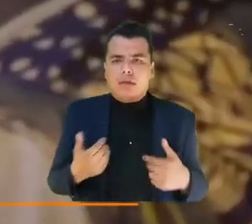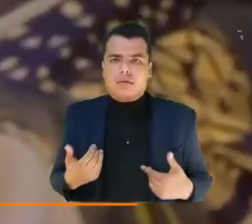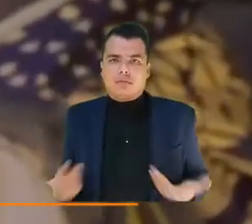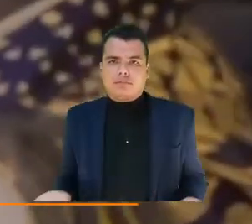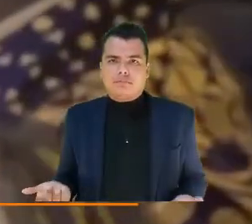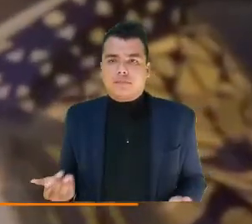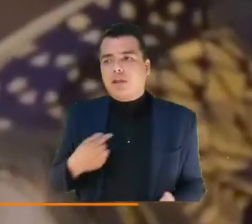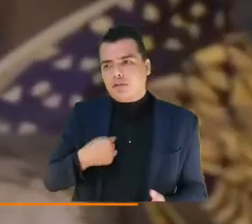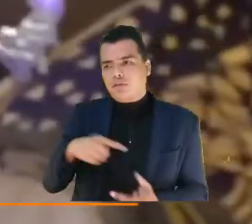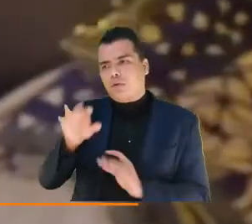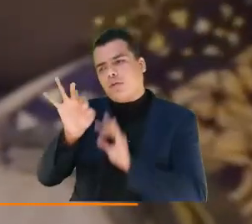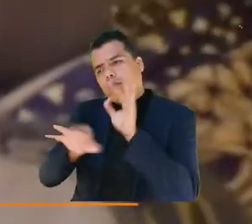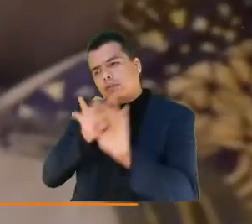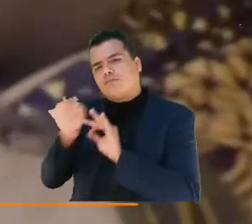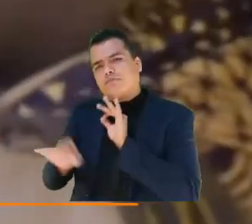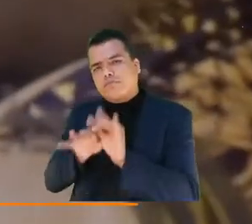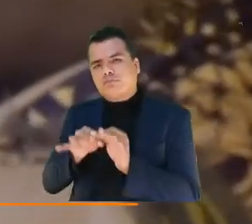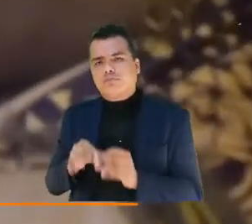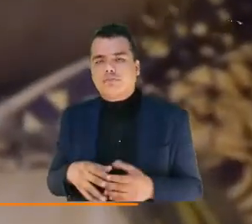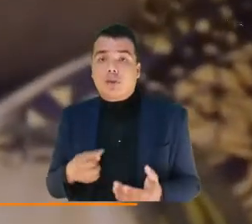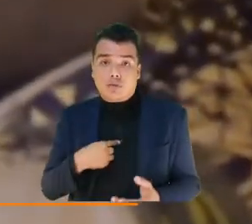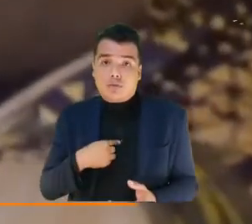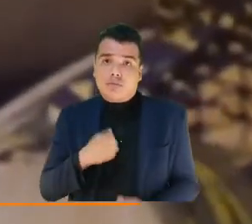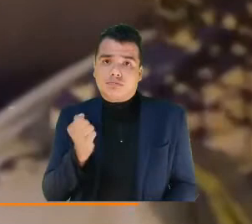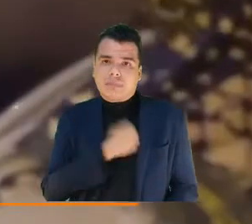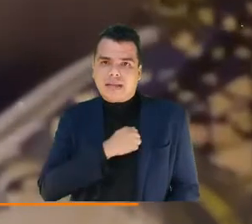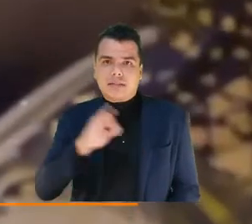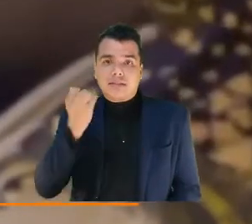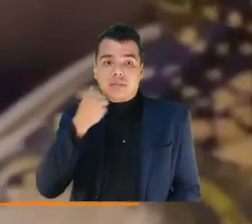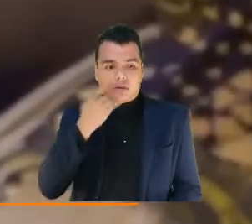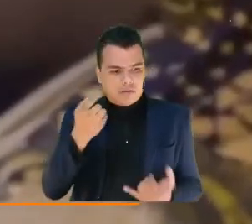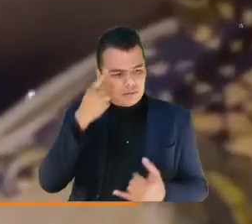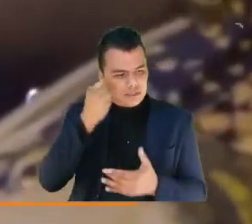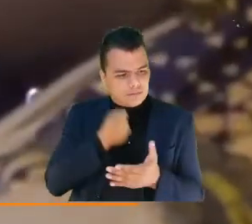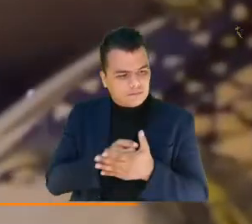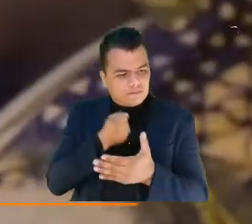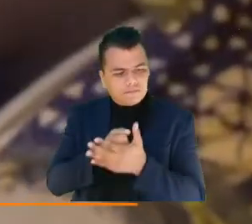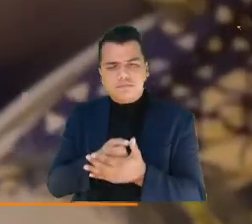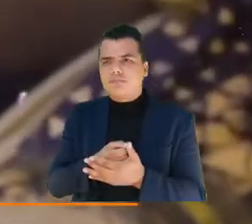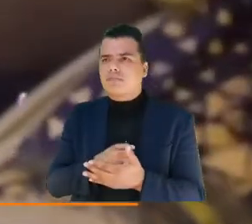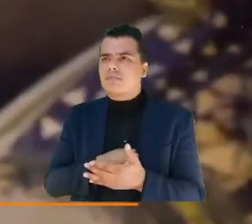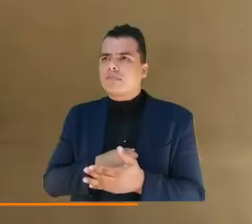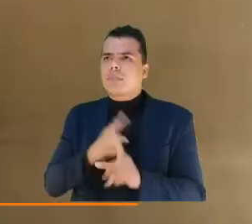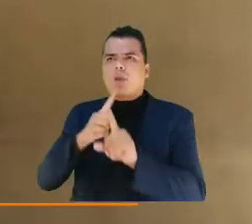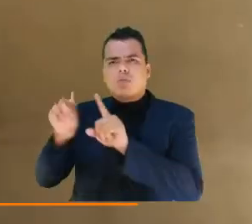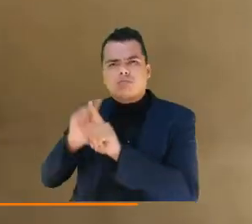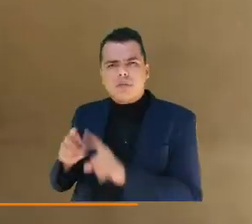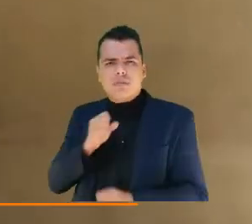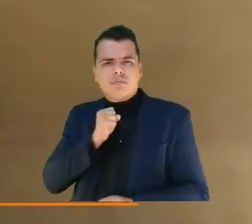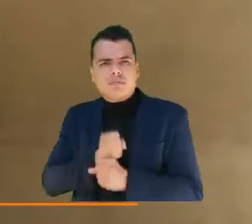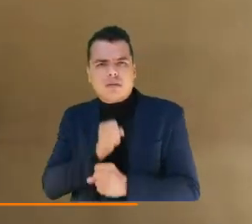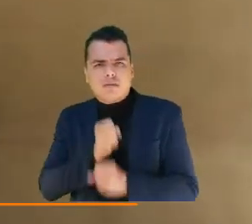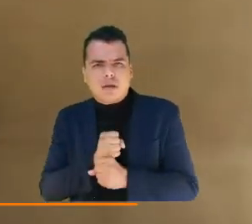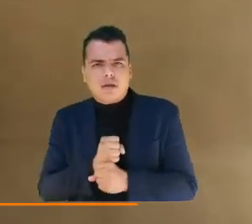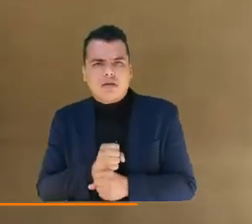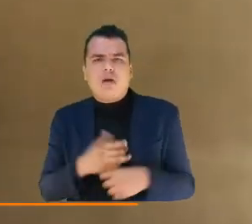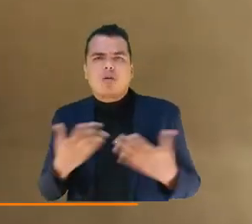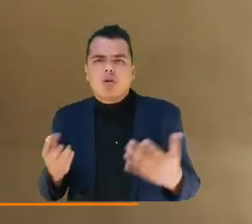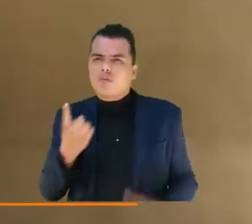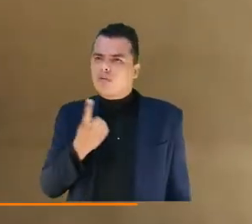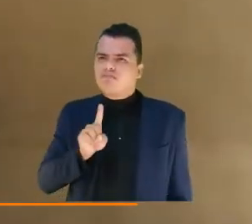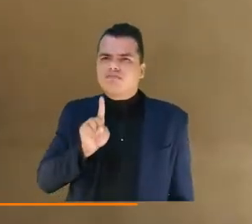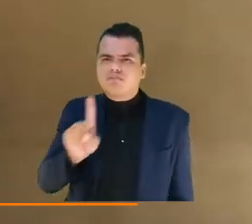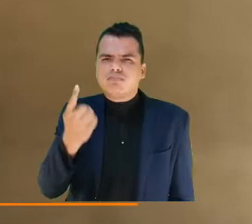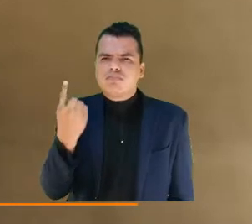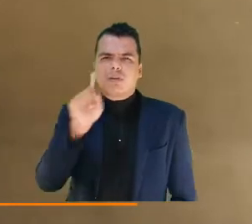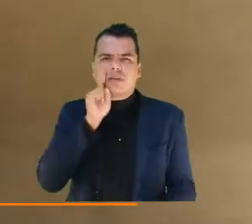a la familia, que lo seguimos haciendo con amor y alegría, pero ahora tenemos que ocupar otros lugares, y el lugar de disputarse la política